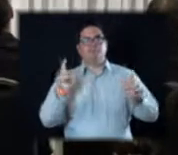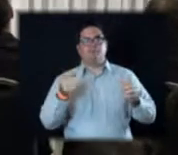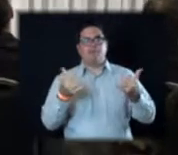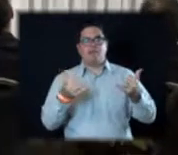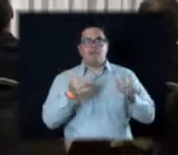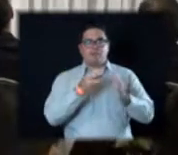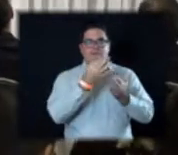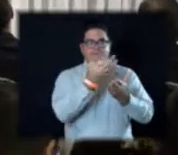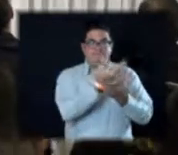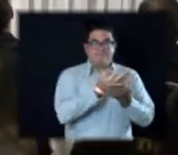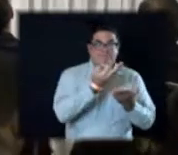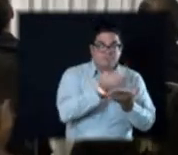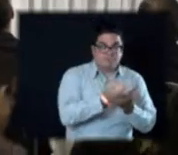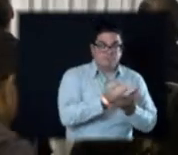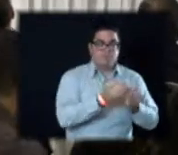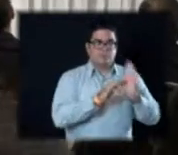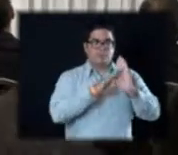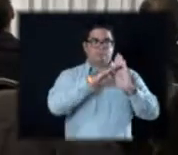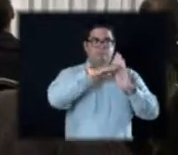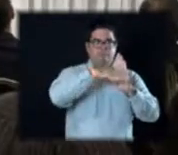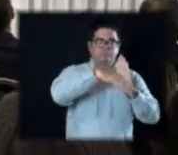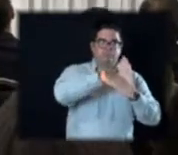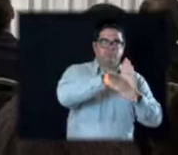en una situación de crisis fiscal.